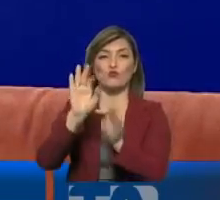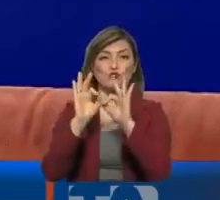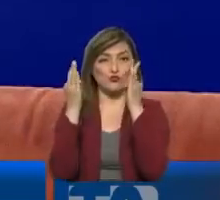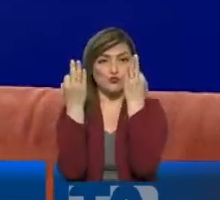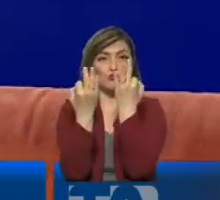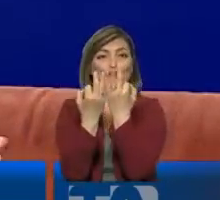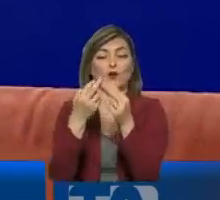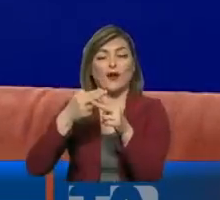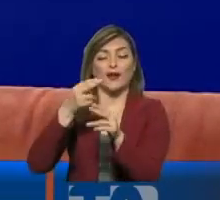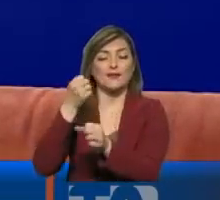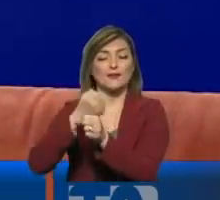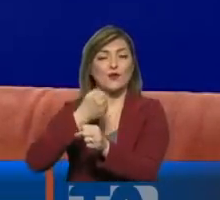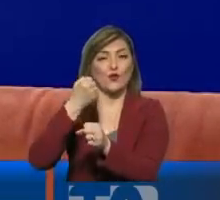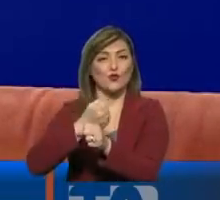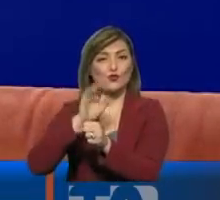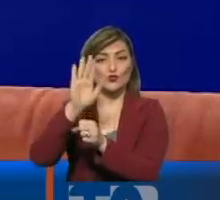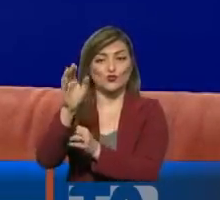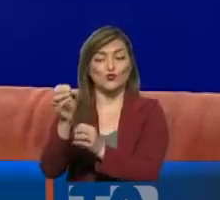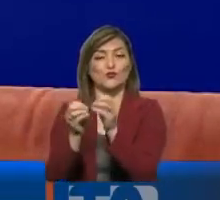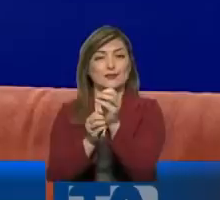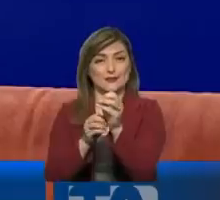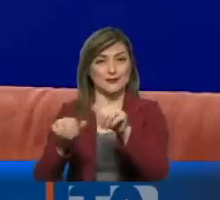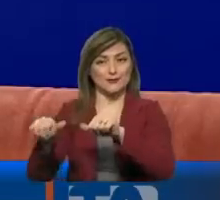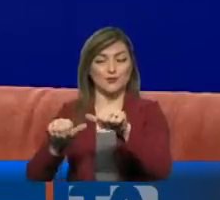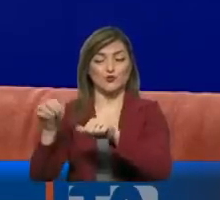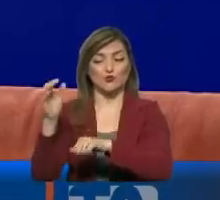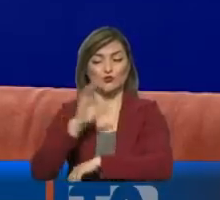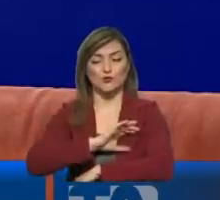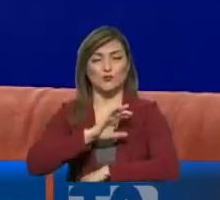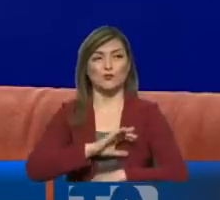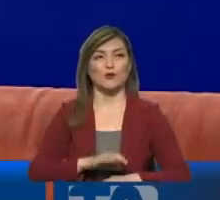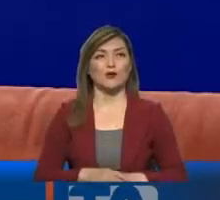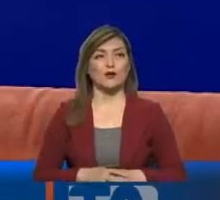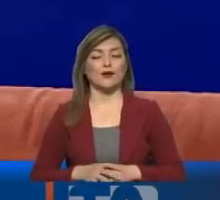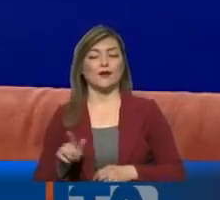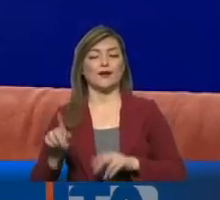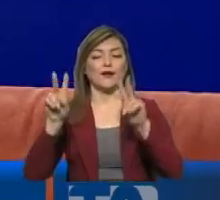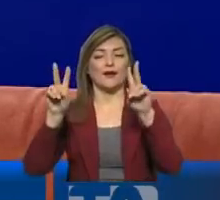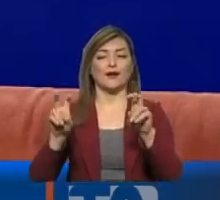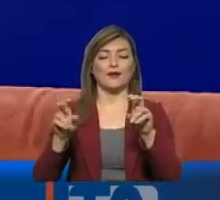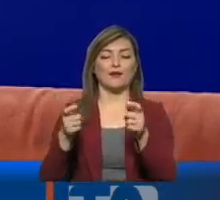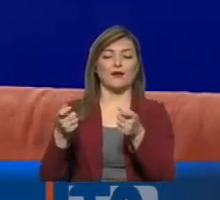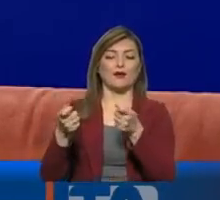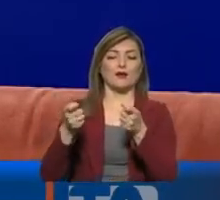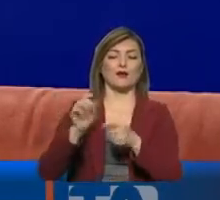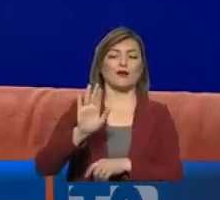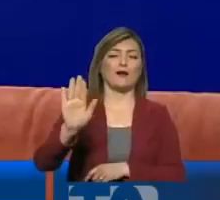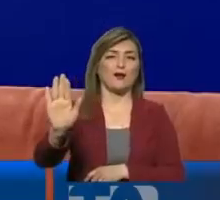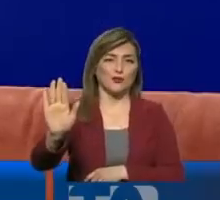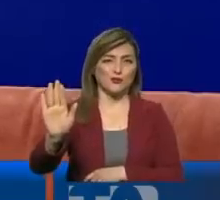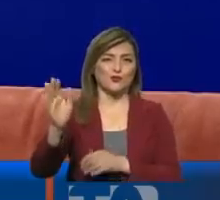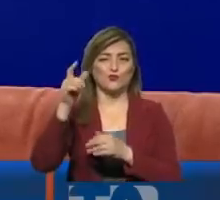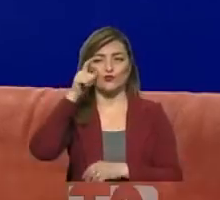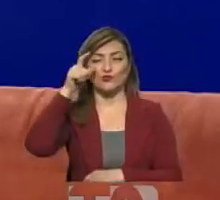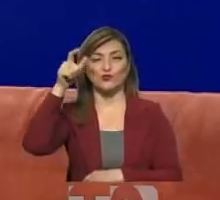a ex colaboradores de su despacho, son temas que los está manejando la fiscalía en este